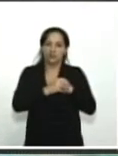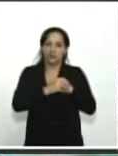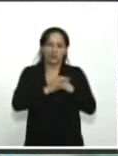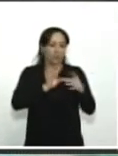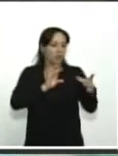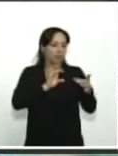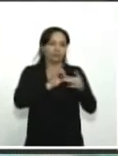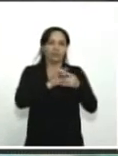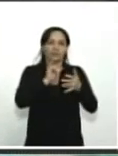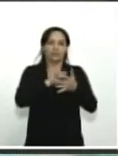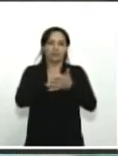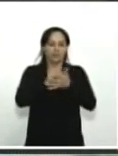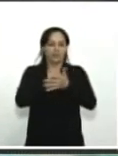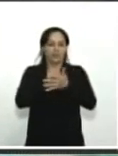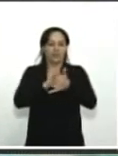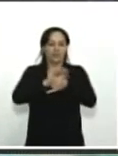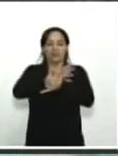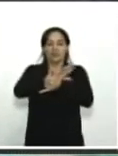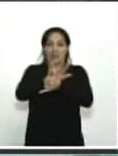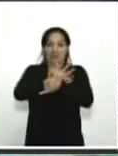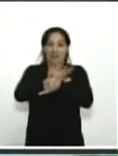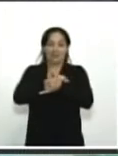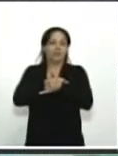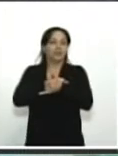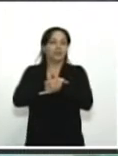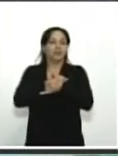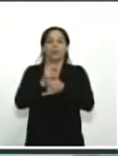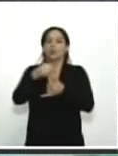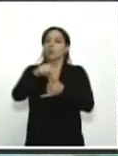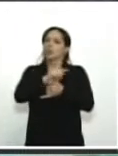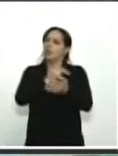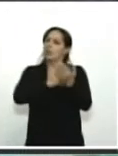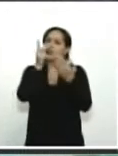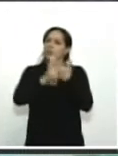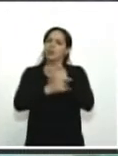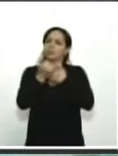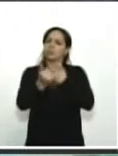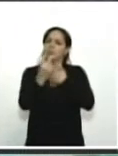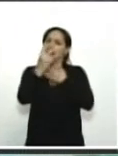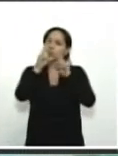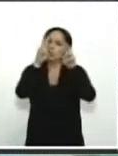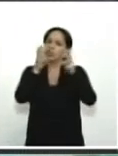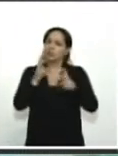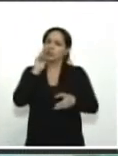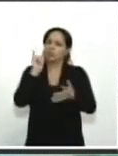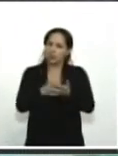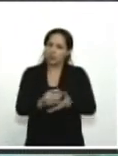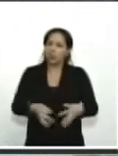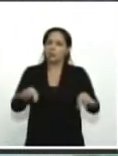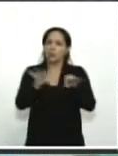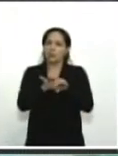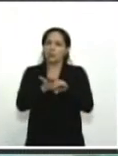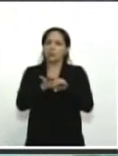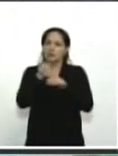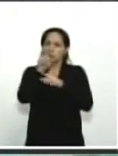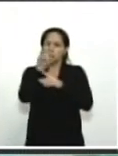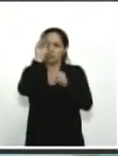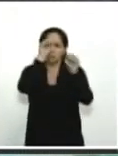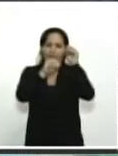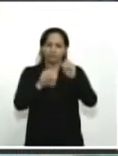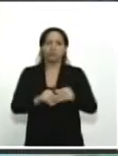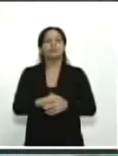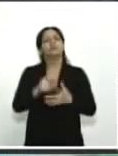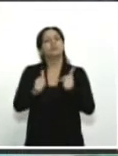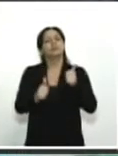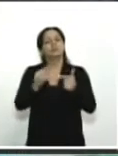que da hacia el Atlántico, que da hacia el Caribe. Y usted no tiene en sus proyectos dos temas que me parecería muy importante que usted incluya, y